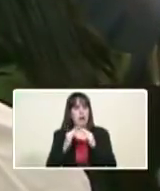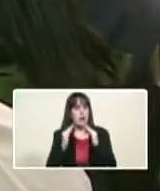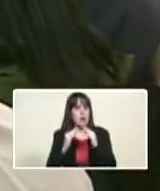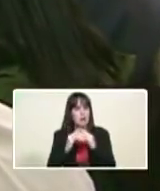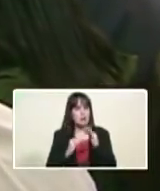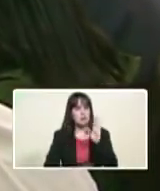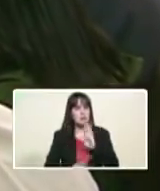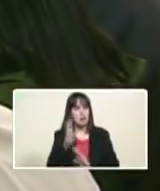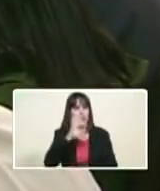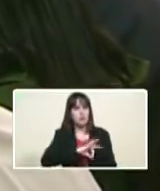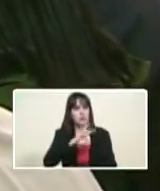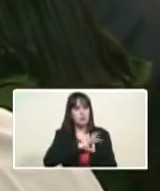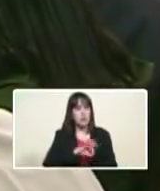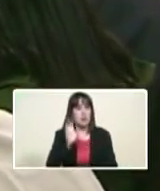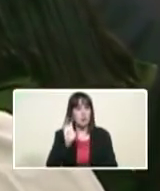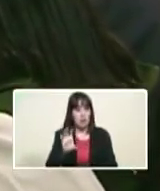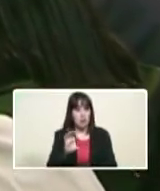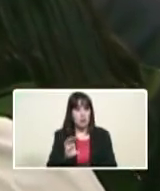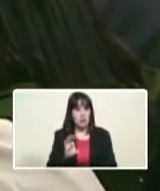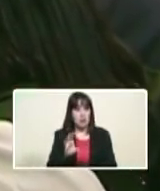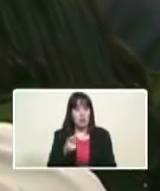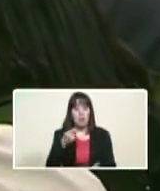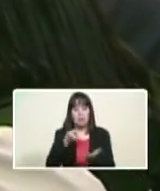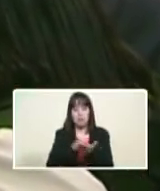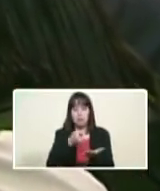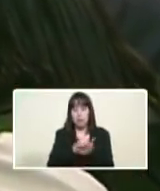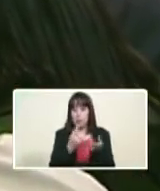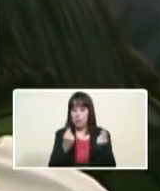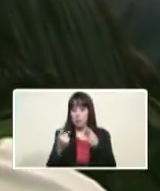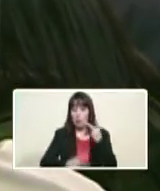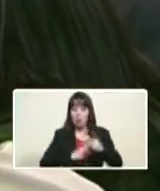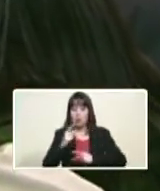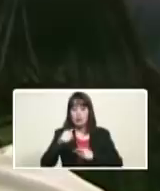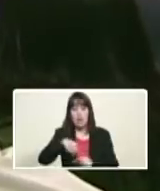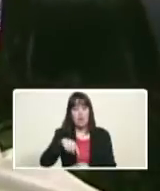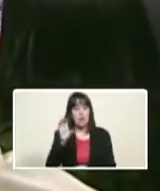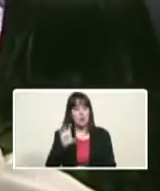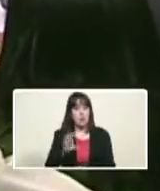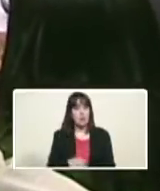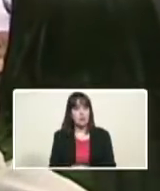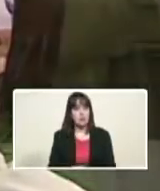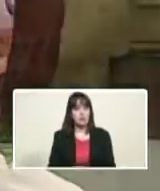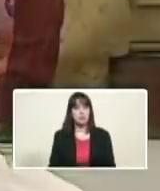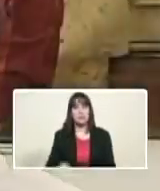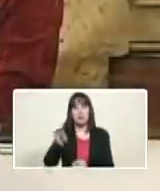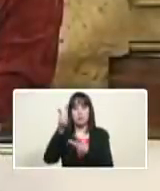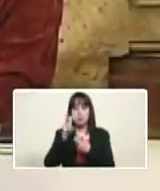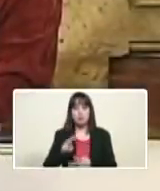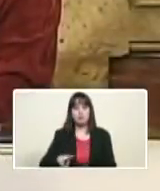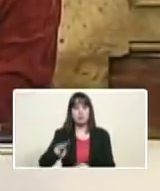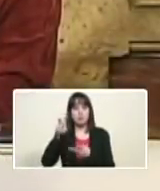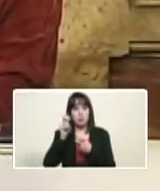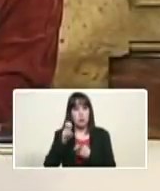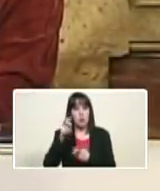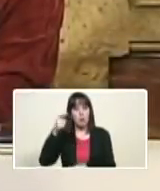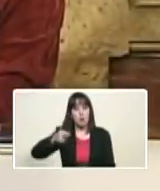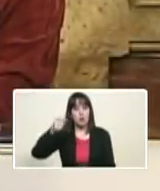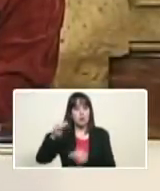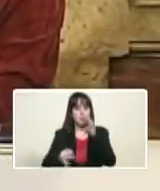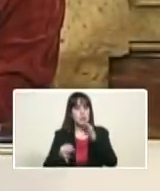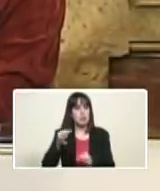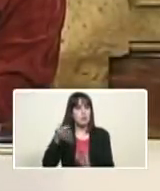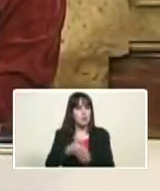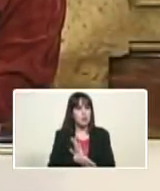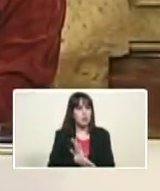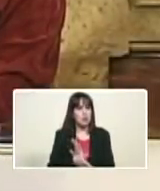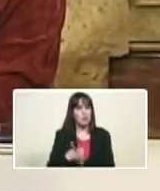país. Y sustentar con moneda real, producida dentro del país y recaudada por el sistema tributario, sustentar la